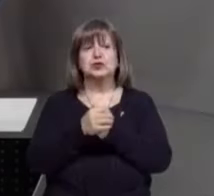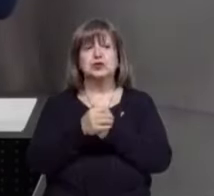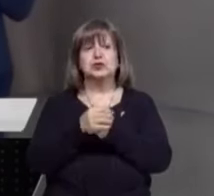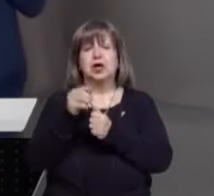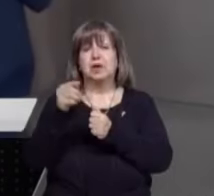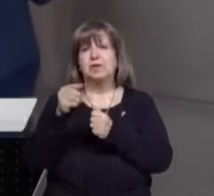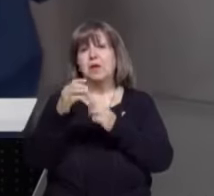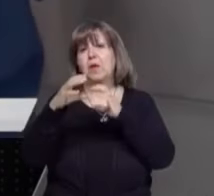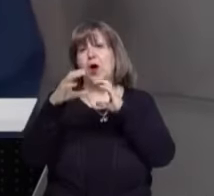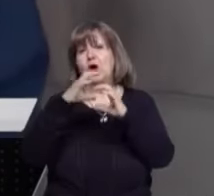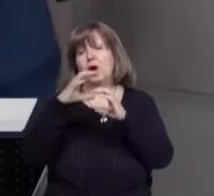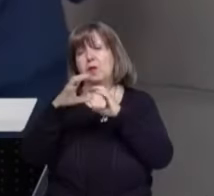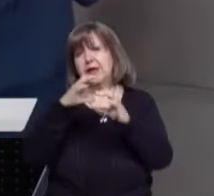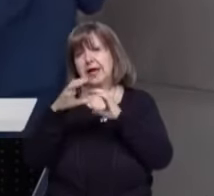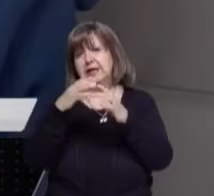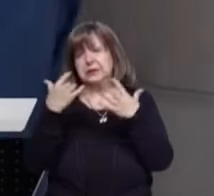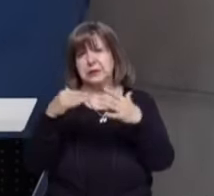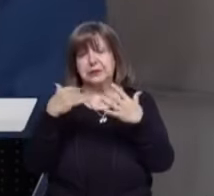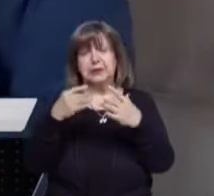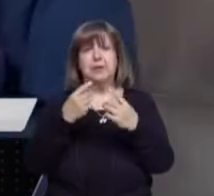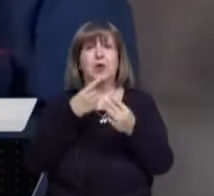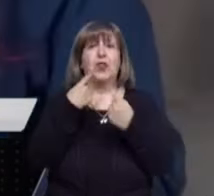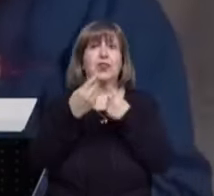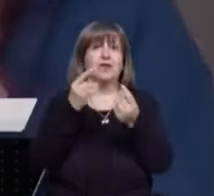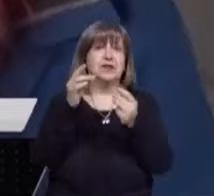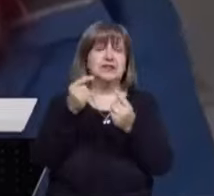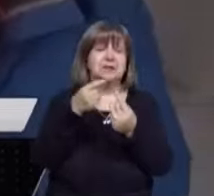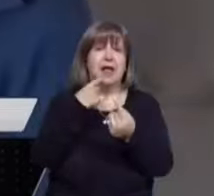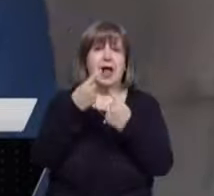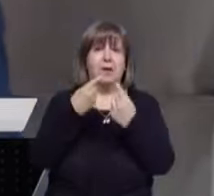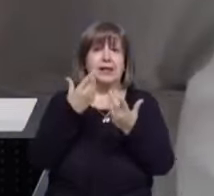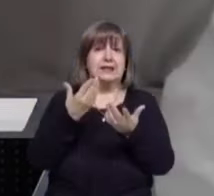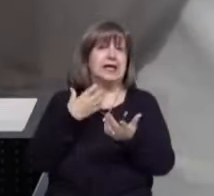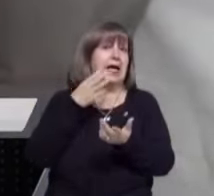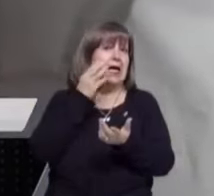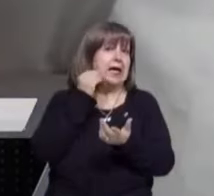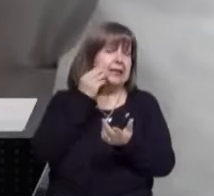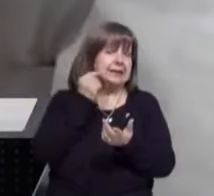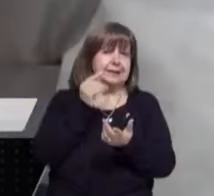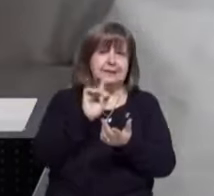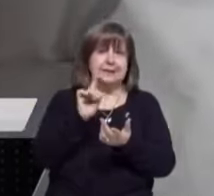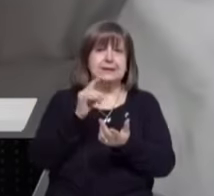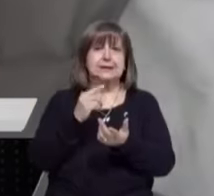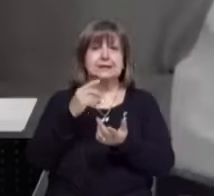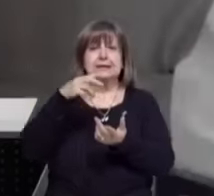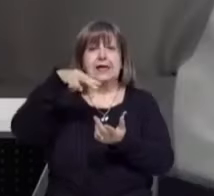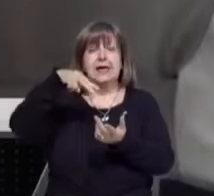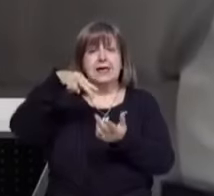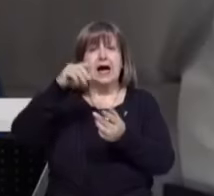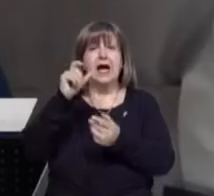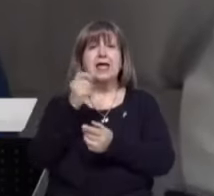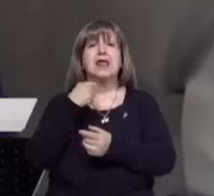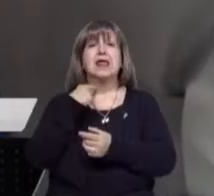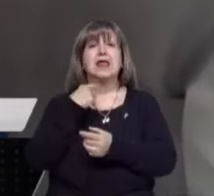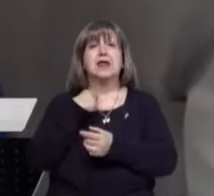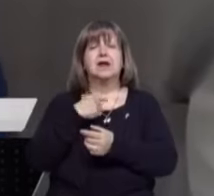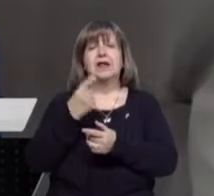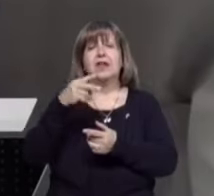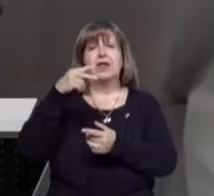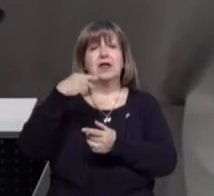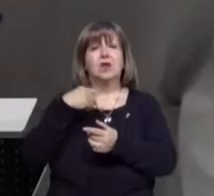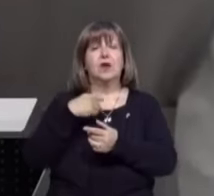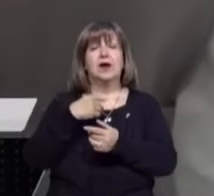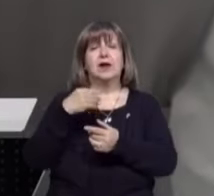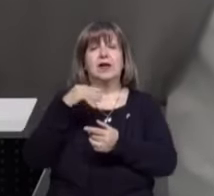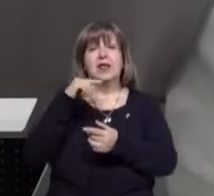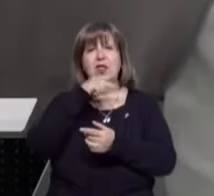la comunicación es bastante complicada acá porque los chicos no hablan mucho inglés, hablan solo nepalí. Extraño mucho a la familia,